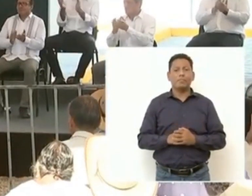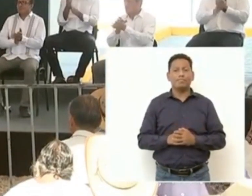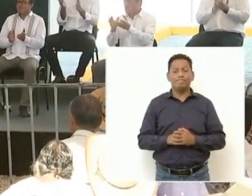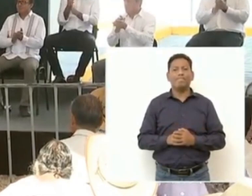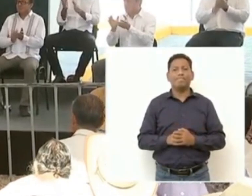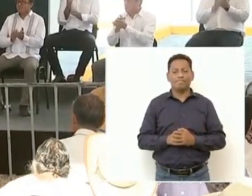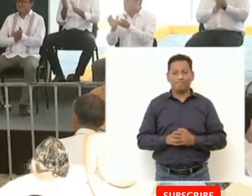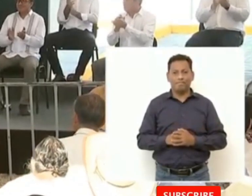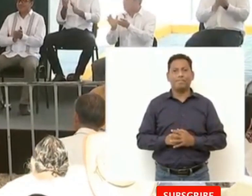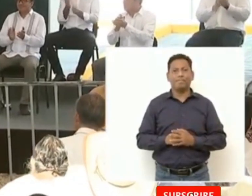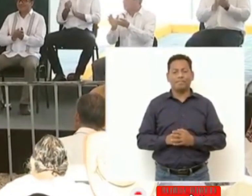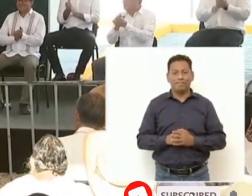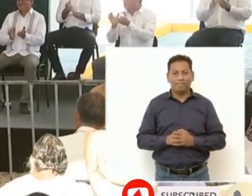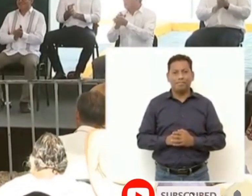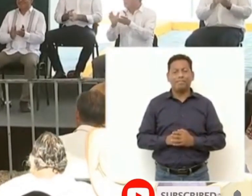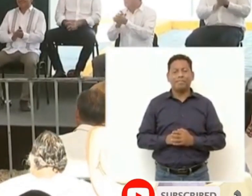Y